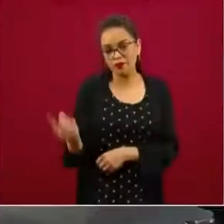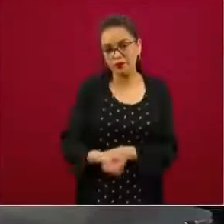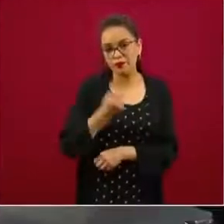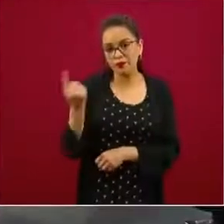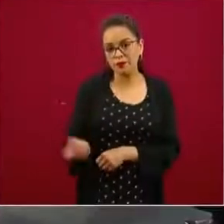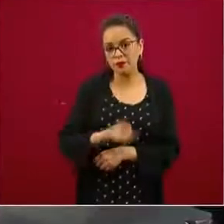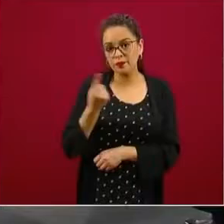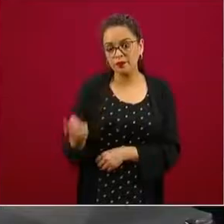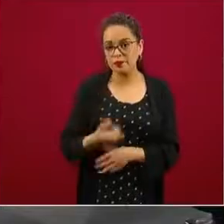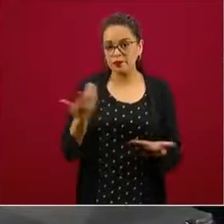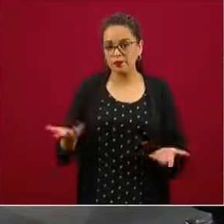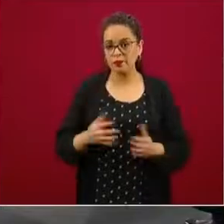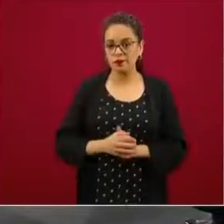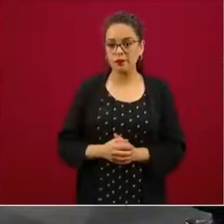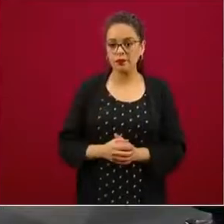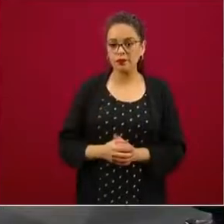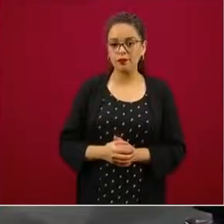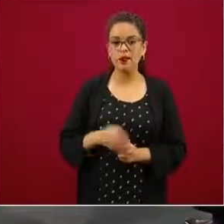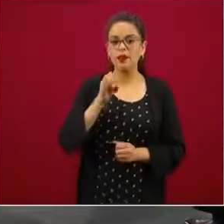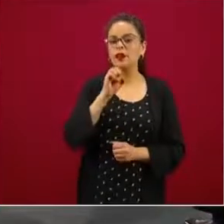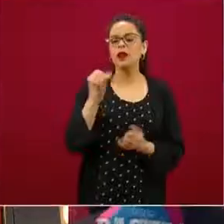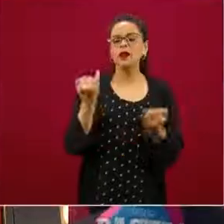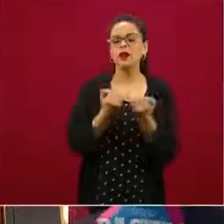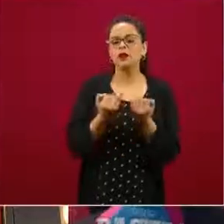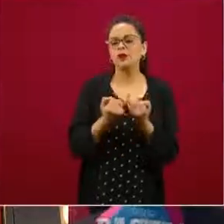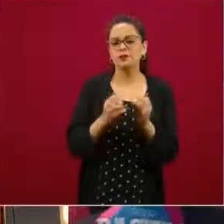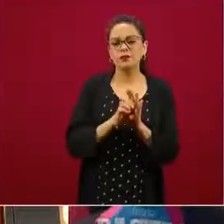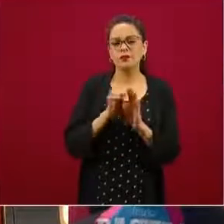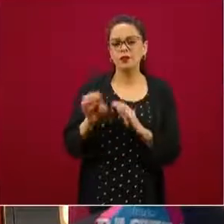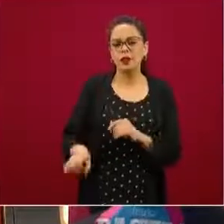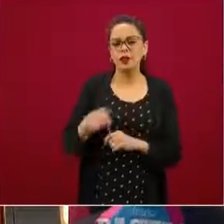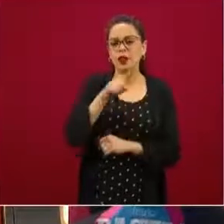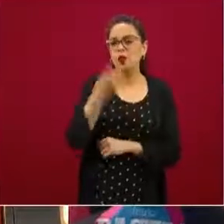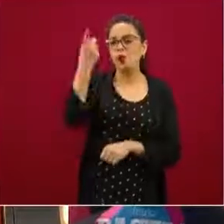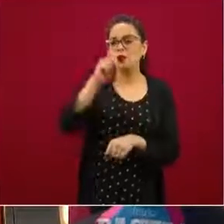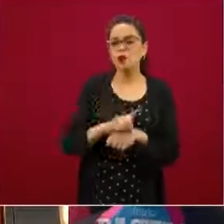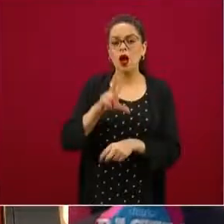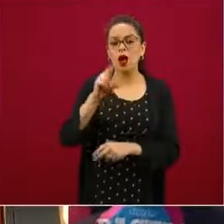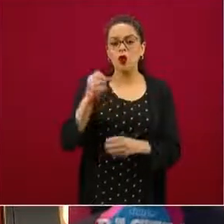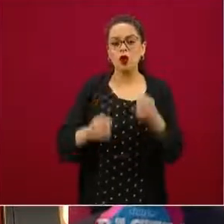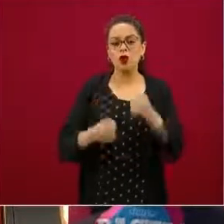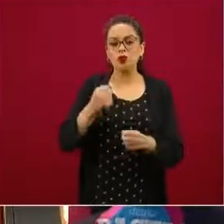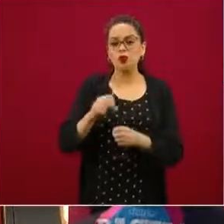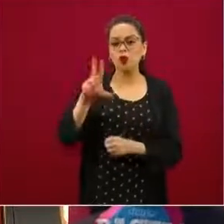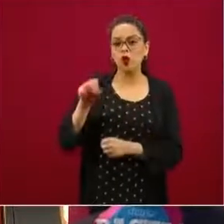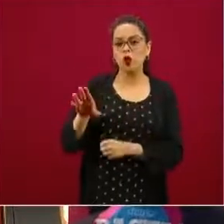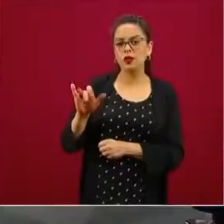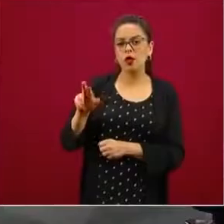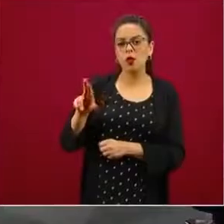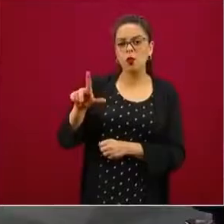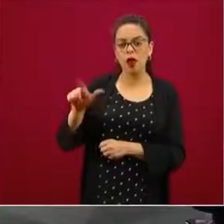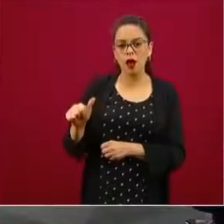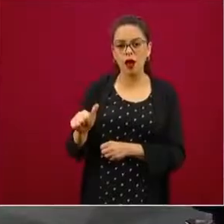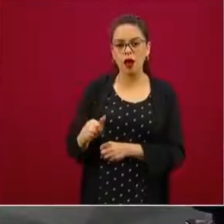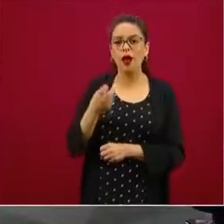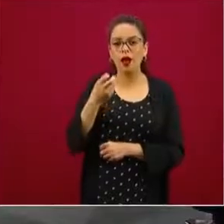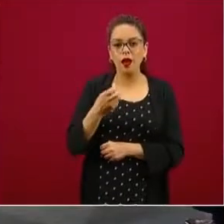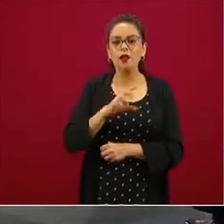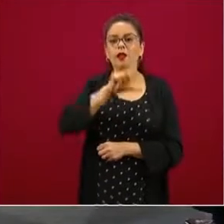aprendimos a no circular un día en el no circula, o como aprendimos a no correr, no gritar y no empujar